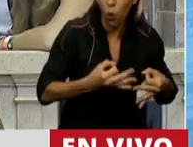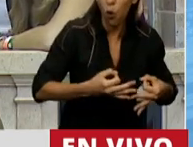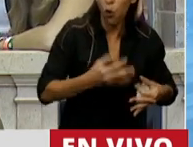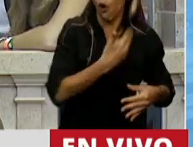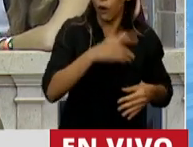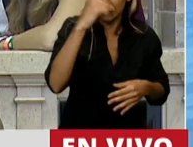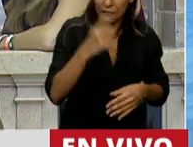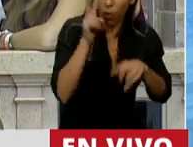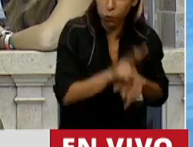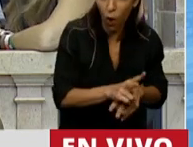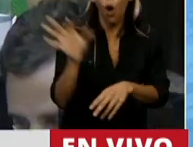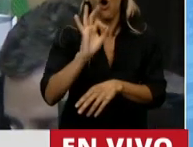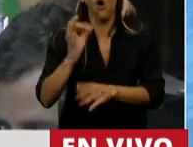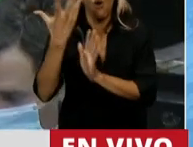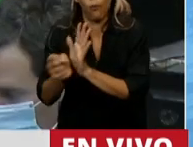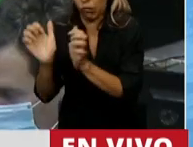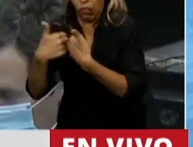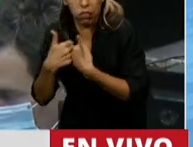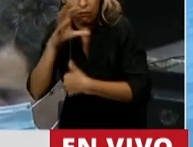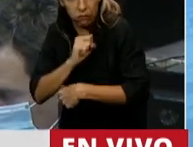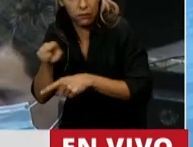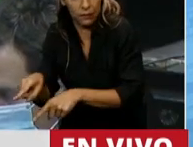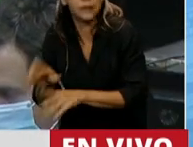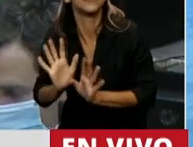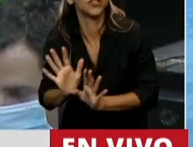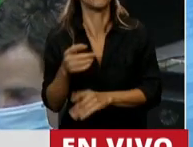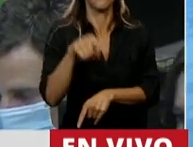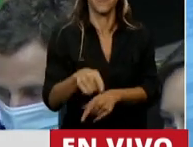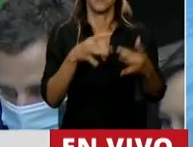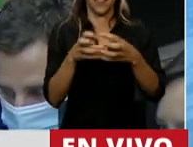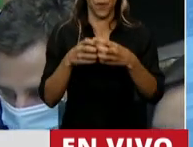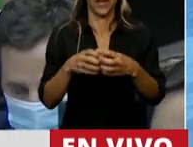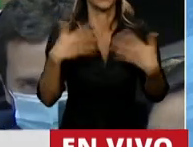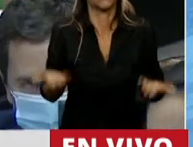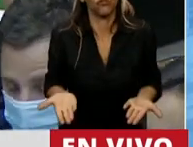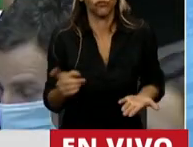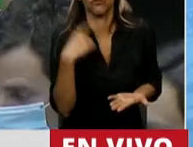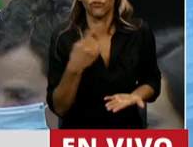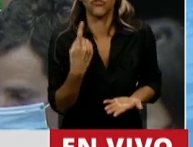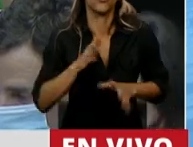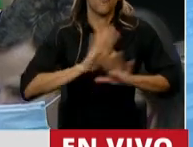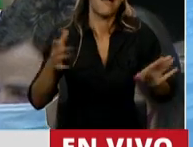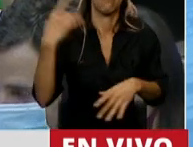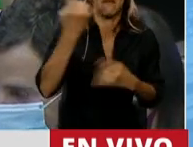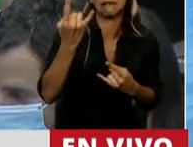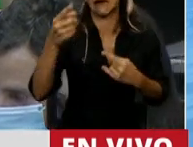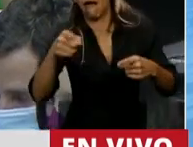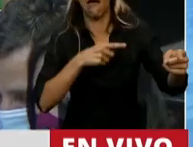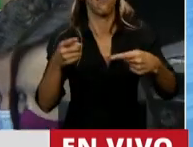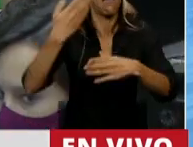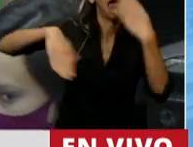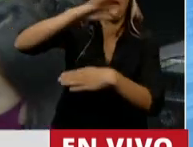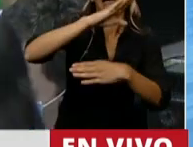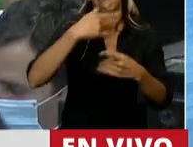Estado connivente. Lo contrario implica pretender dar un debate sobre la base de mentiras, de falacias, negando la realidad